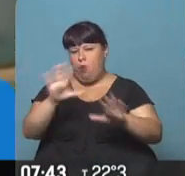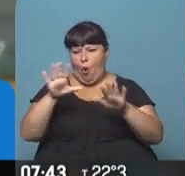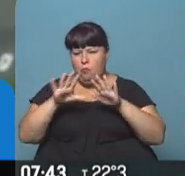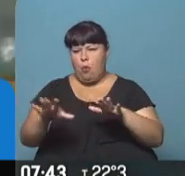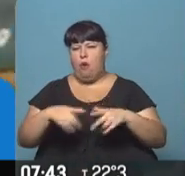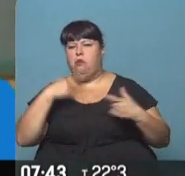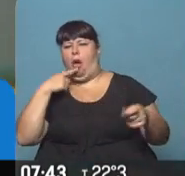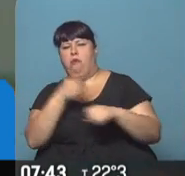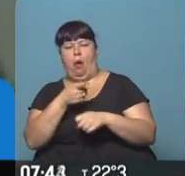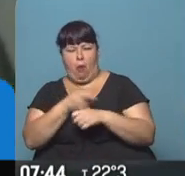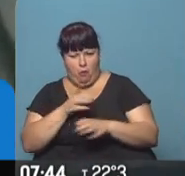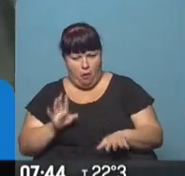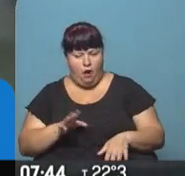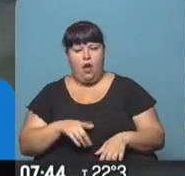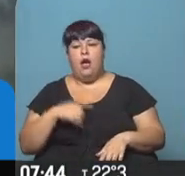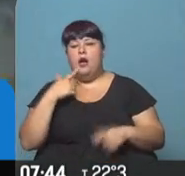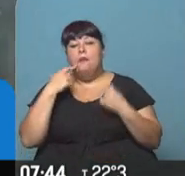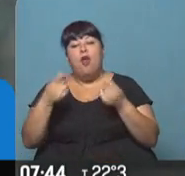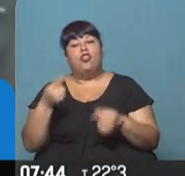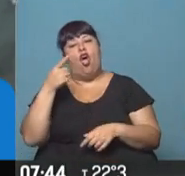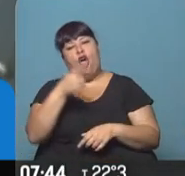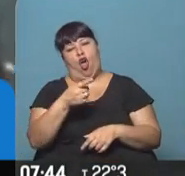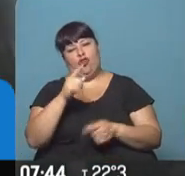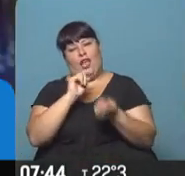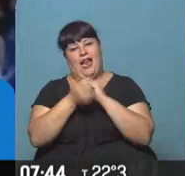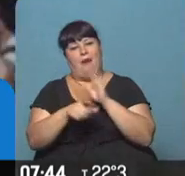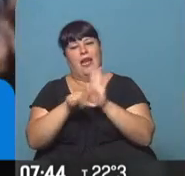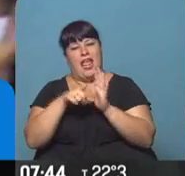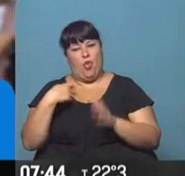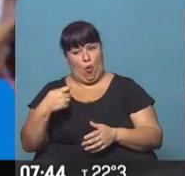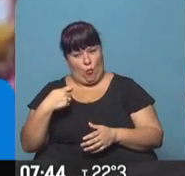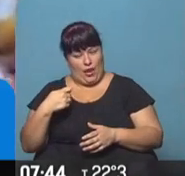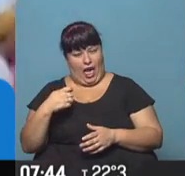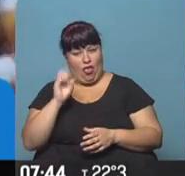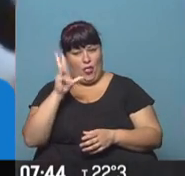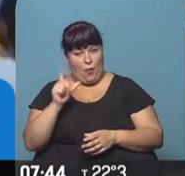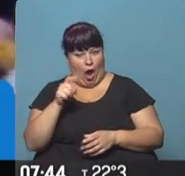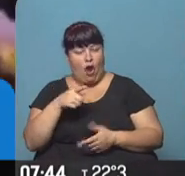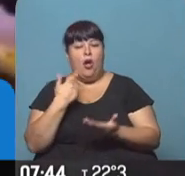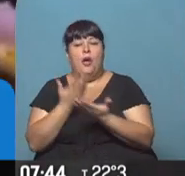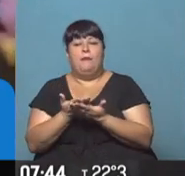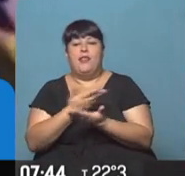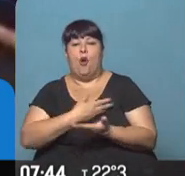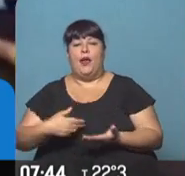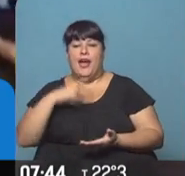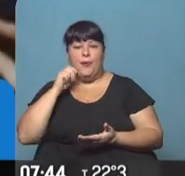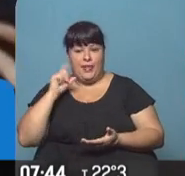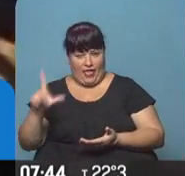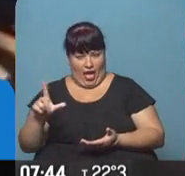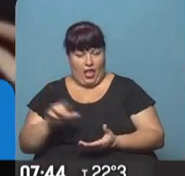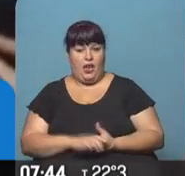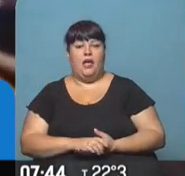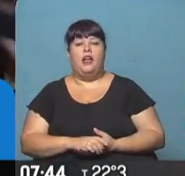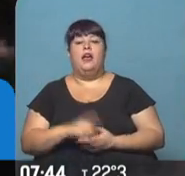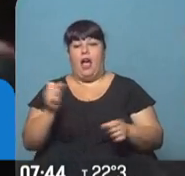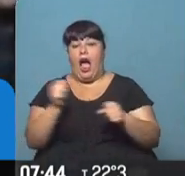a insultarlo. La protesta era en contra de la reforma de las jubilaciones de la entidad impulsada por la gobernadora María Eugenia Vidal y